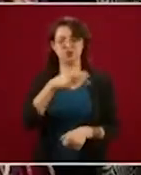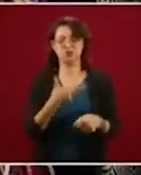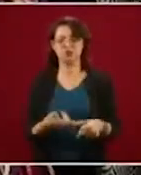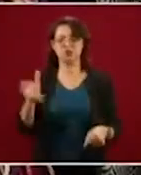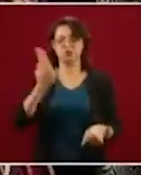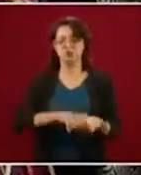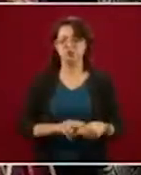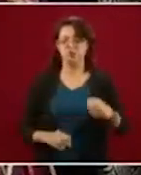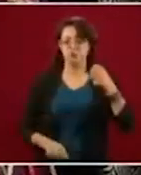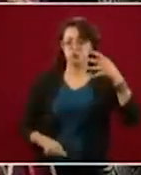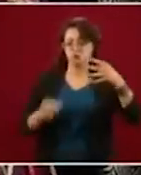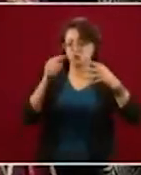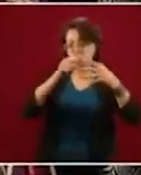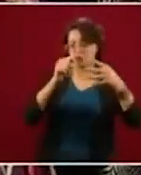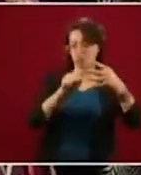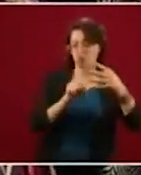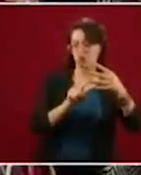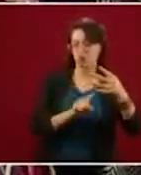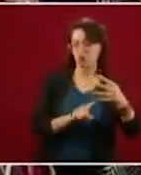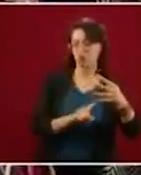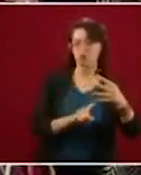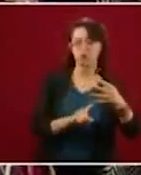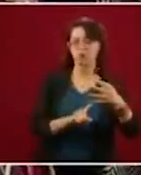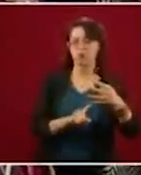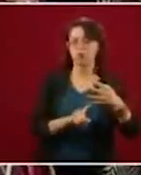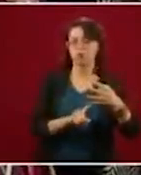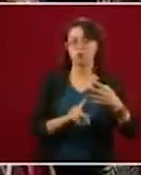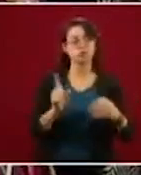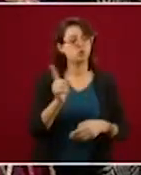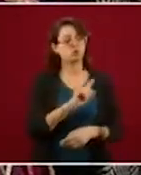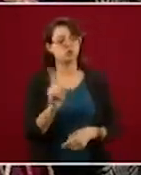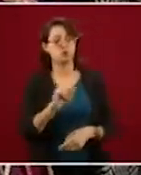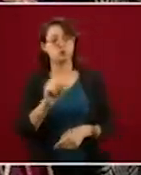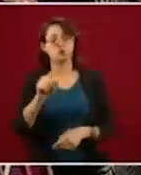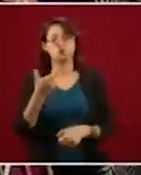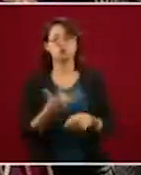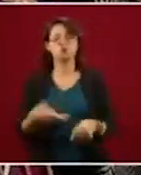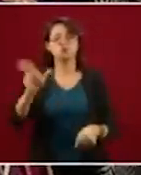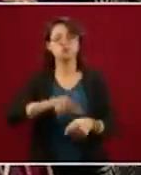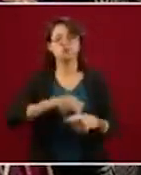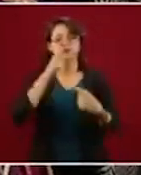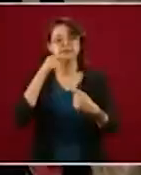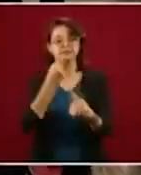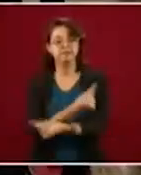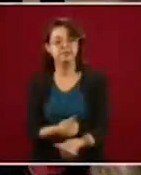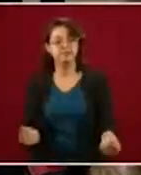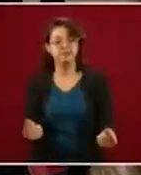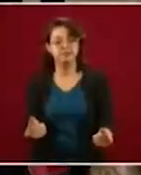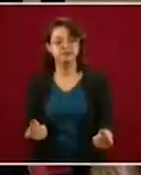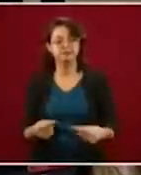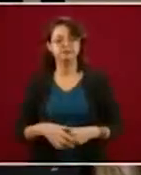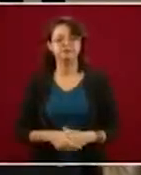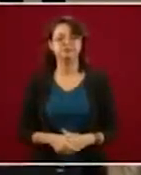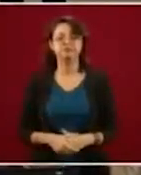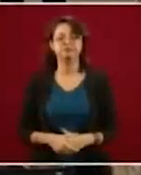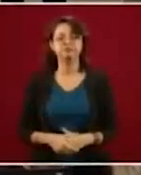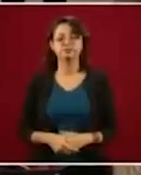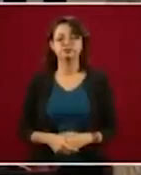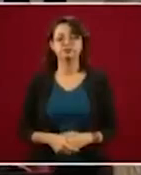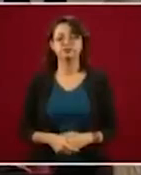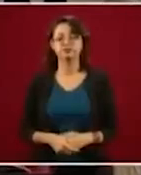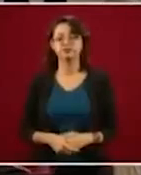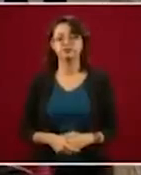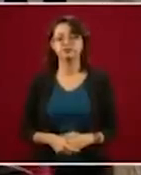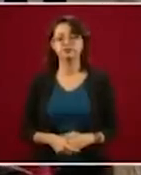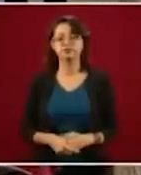los infantil, cuatro que se niegan no, a la gratuidad? No, básicamente ¿o? El infantil. El sí, infantil. También quiero aquí